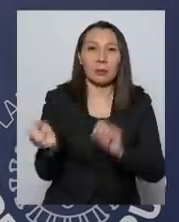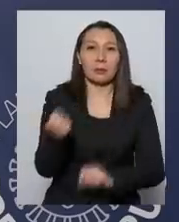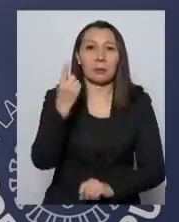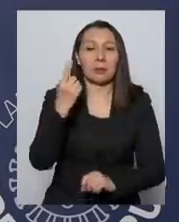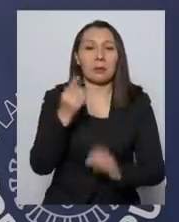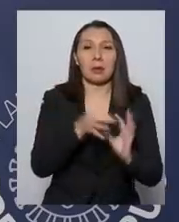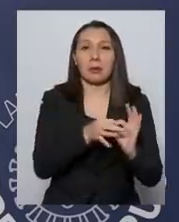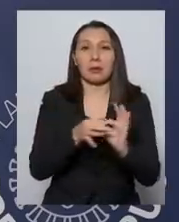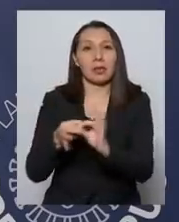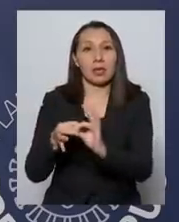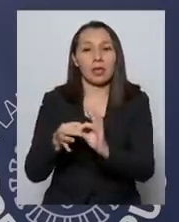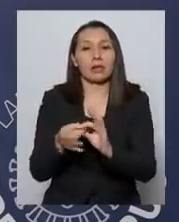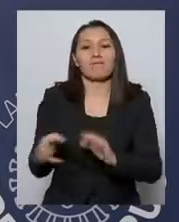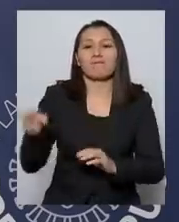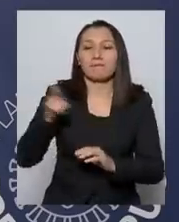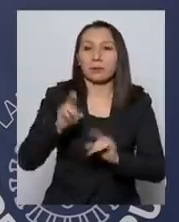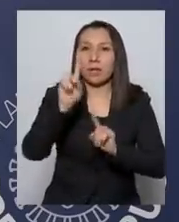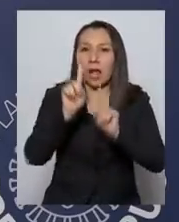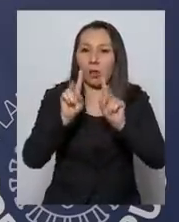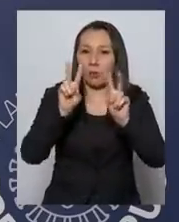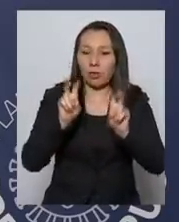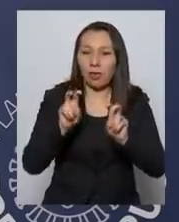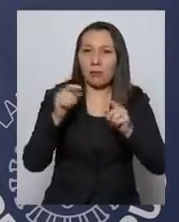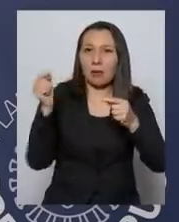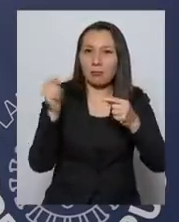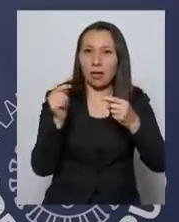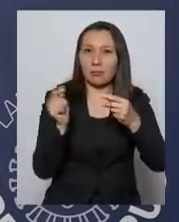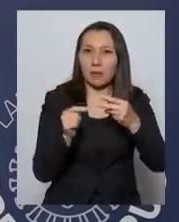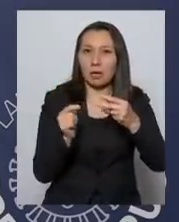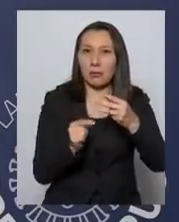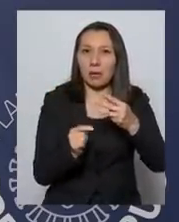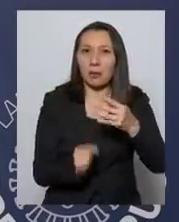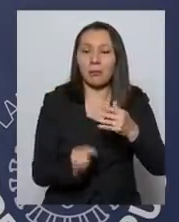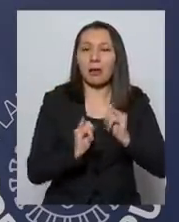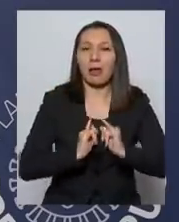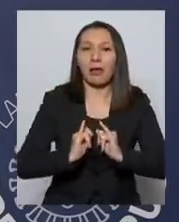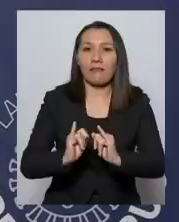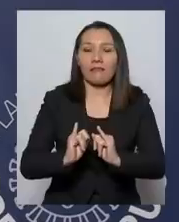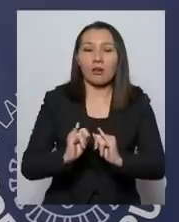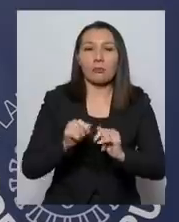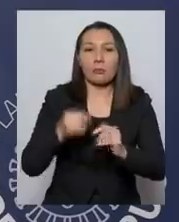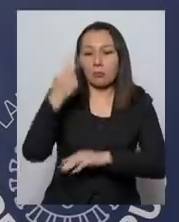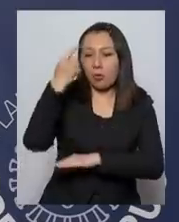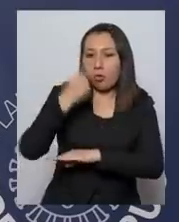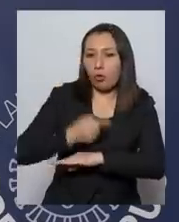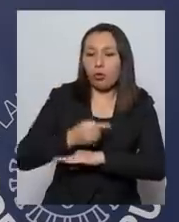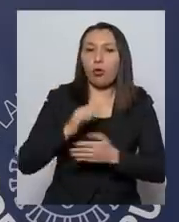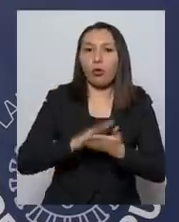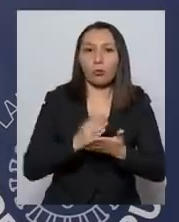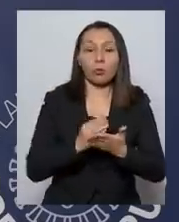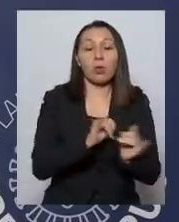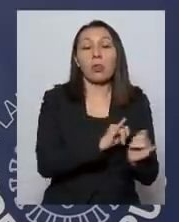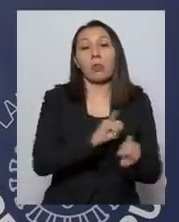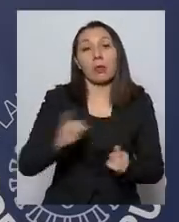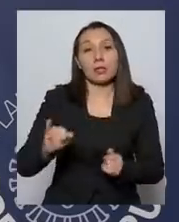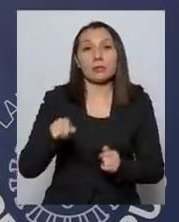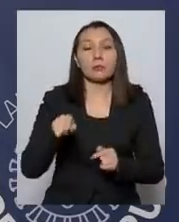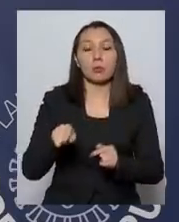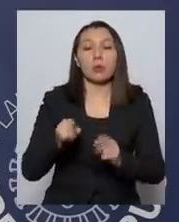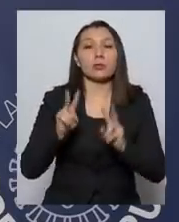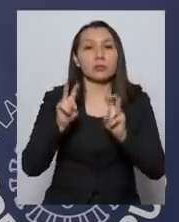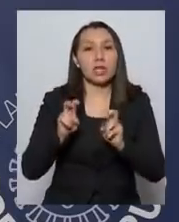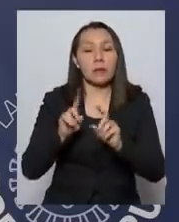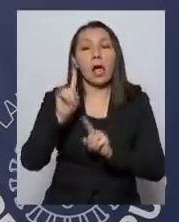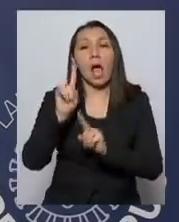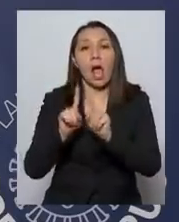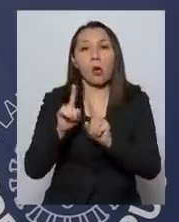primero, enfatizando algunos aspectos, al informe del día, para después hablar